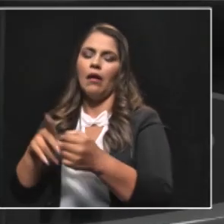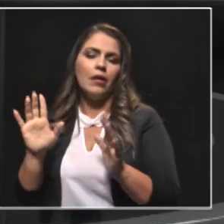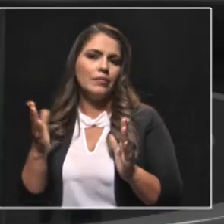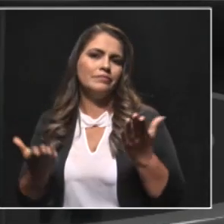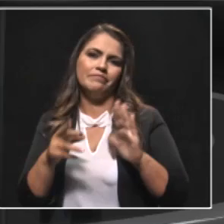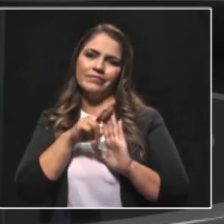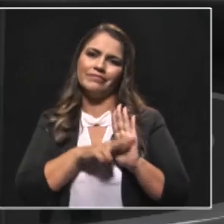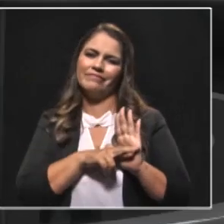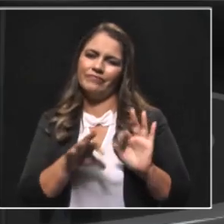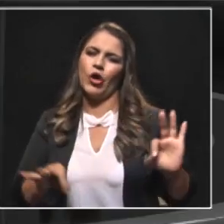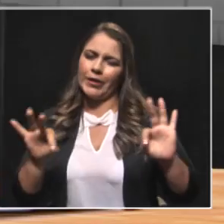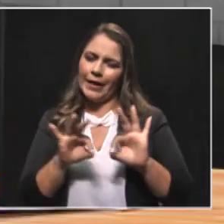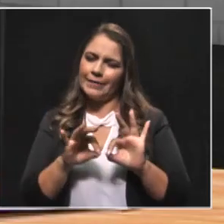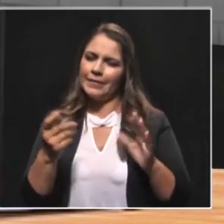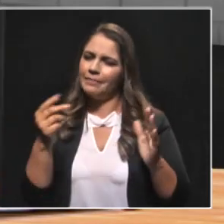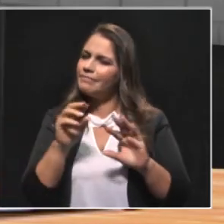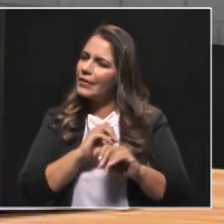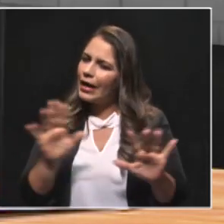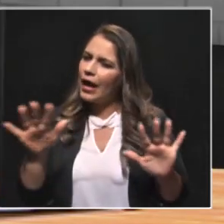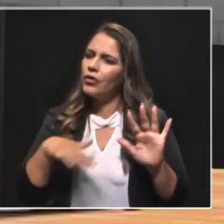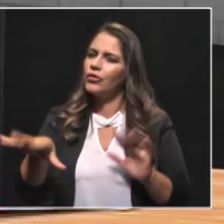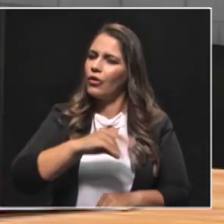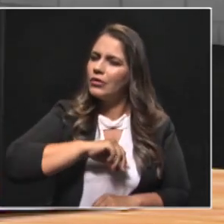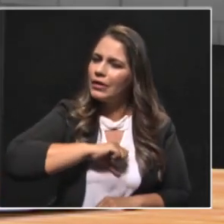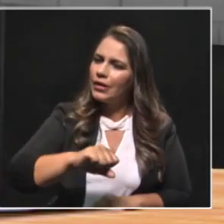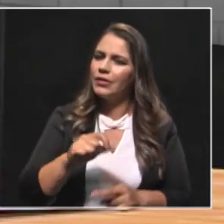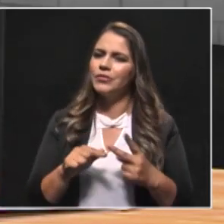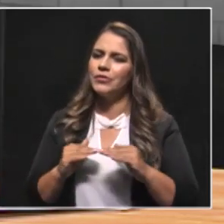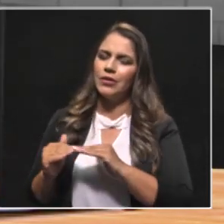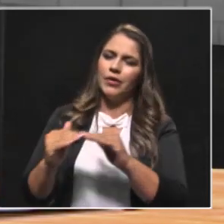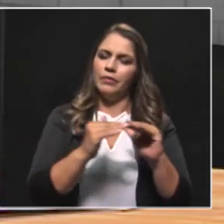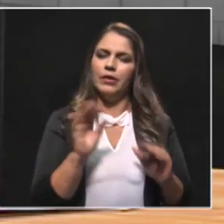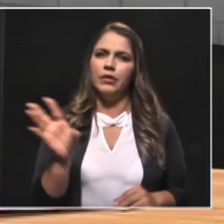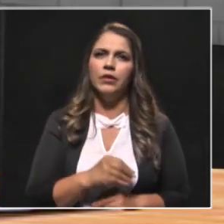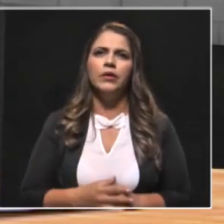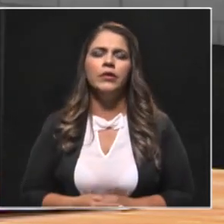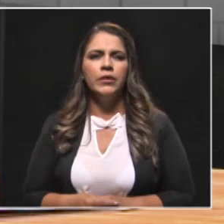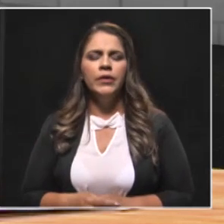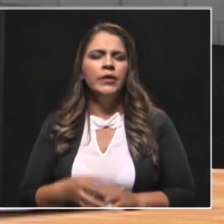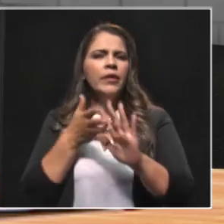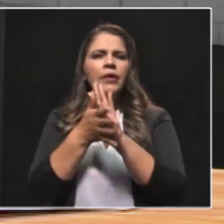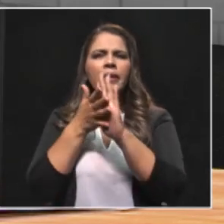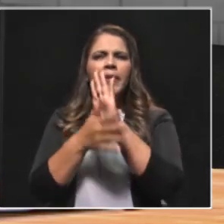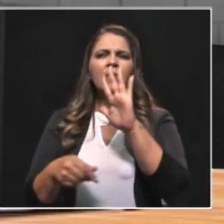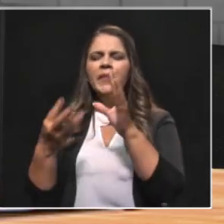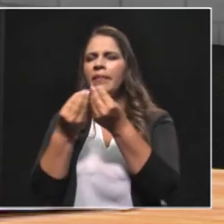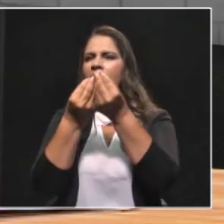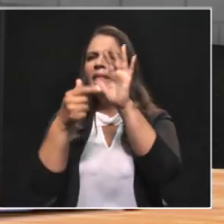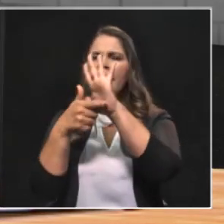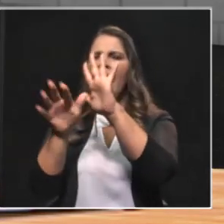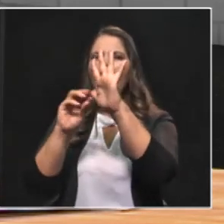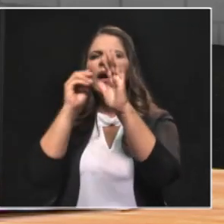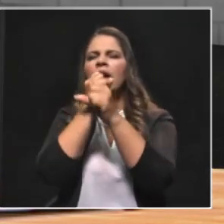de juego claras donde todos tengamos como los mismos derechos, los mismos deberes, poder transparentar mucho más las cosas, estar